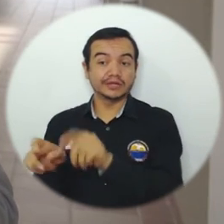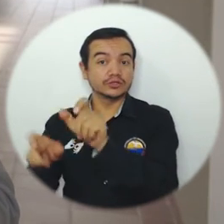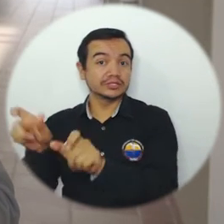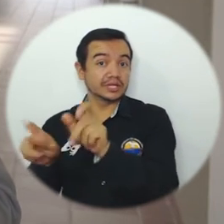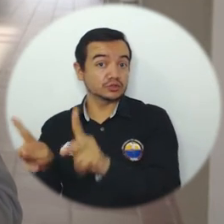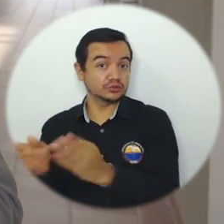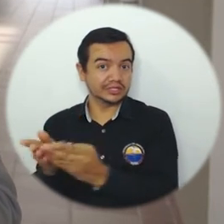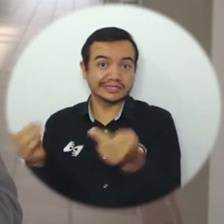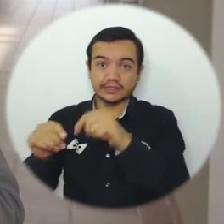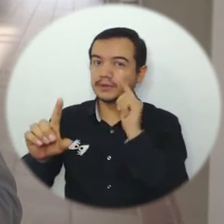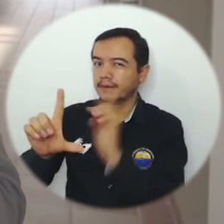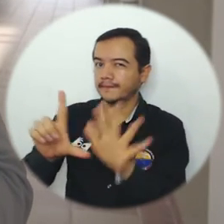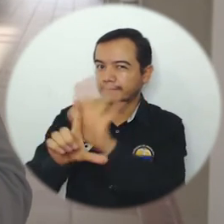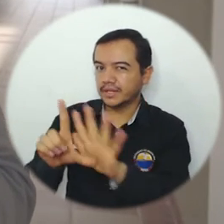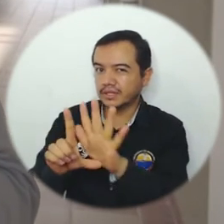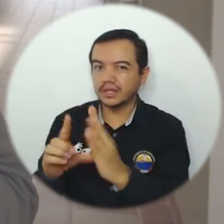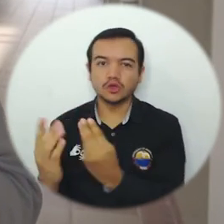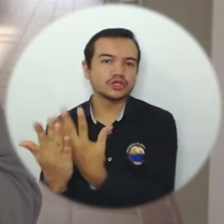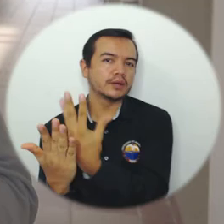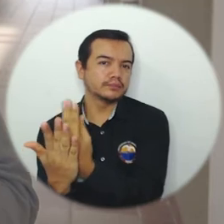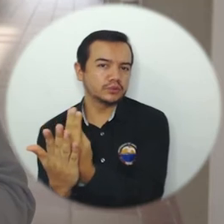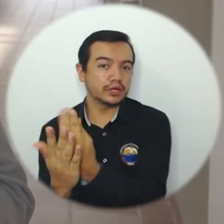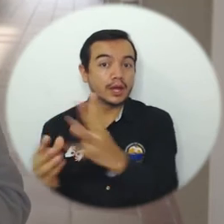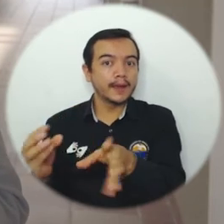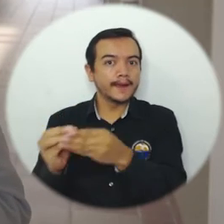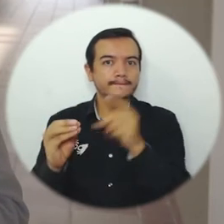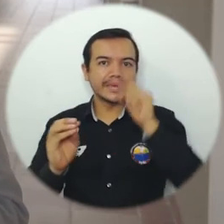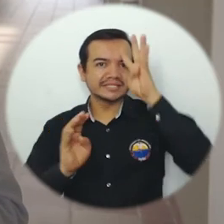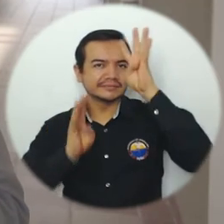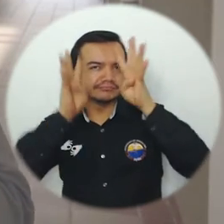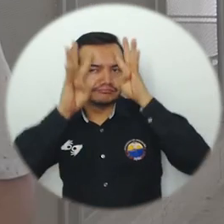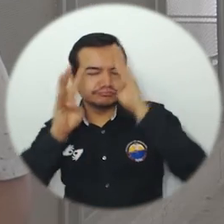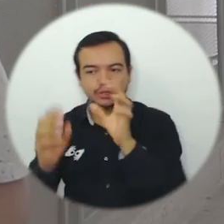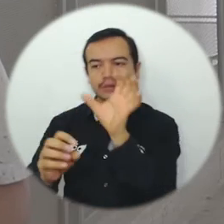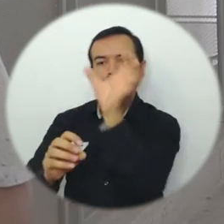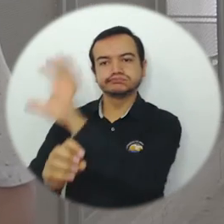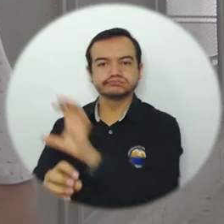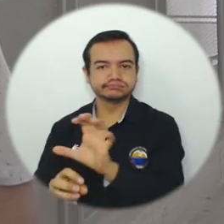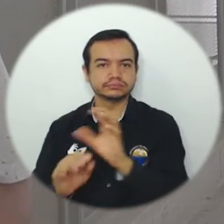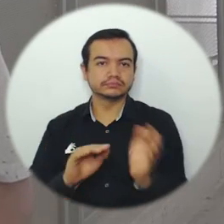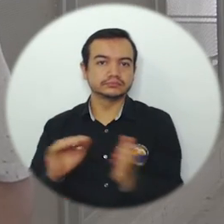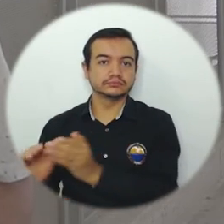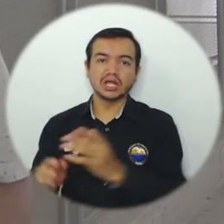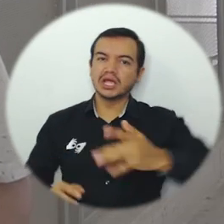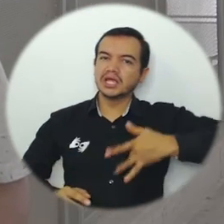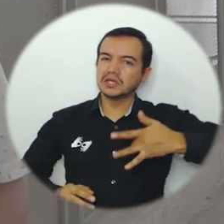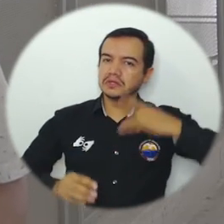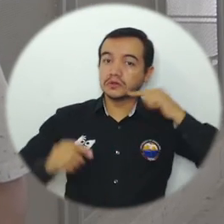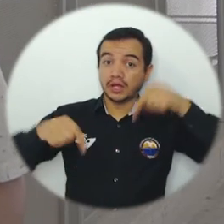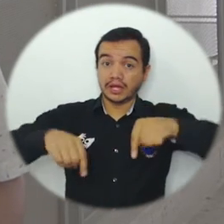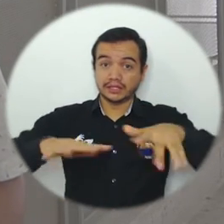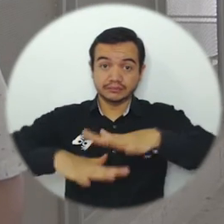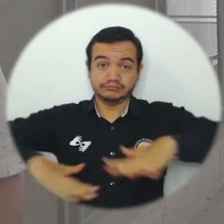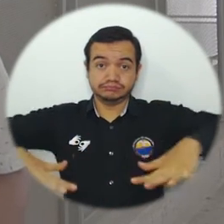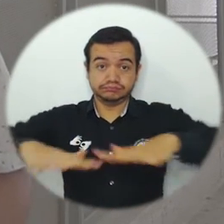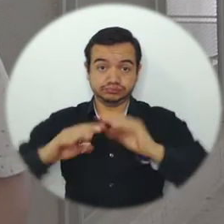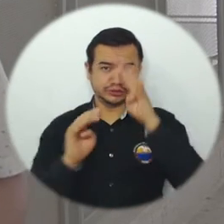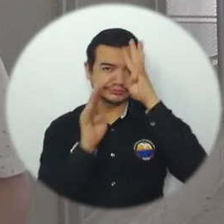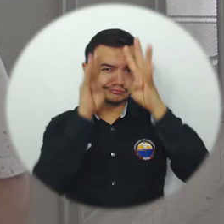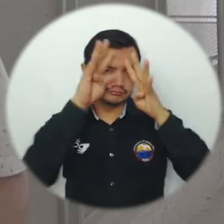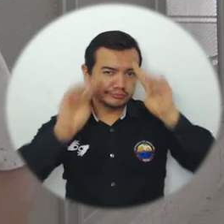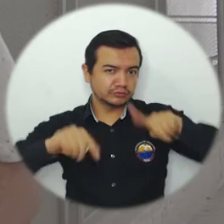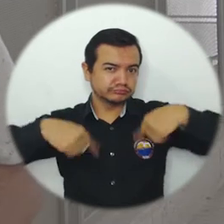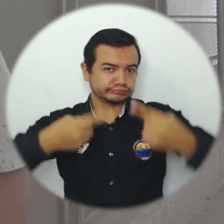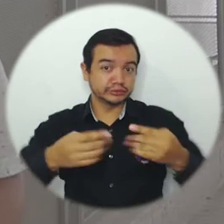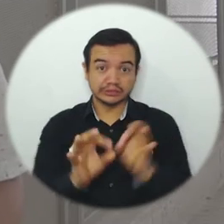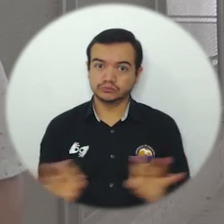estudiantes, canal de videos, canal de podcast y canales de infografías. Considero que el InnovaFest fue un escenario ideal para